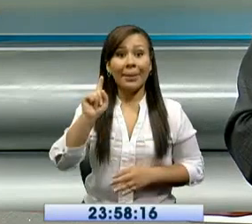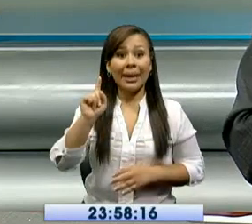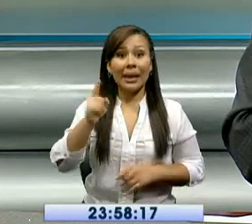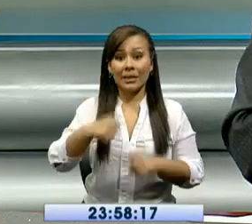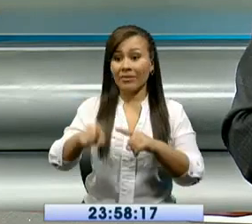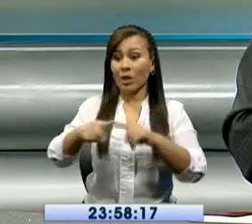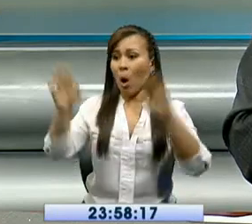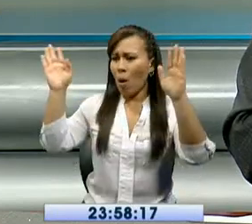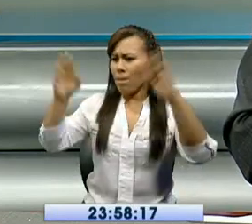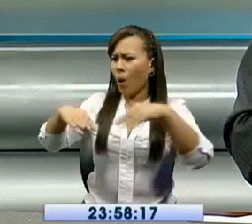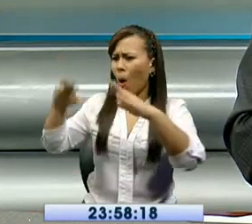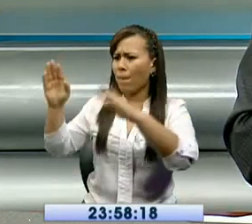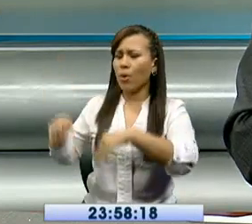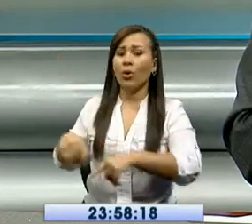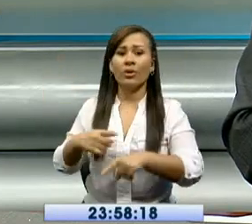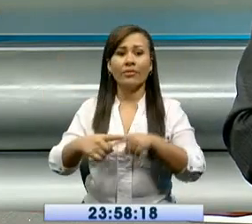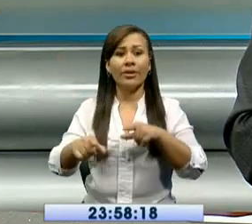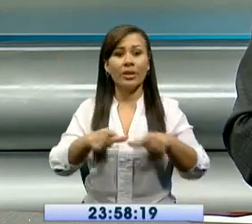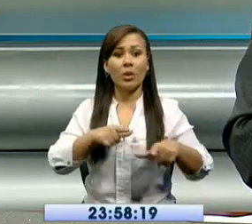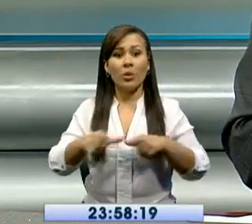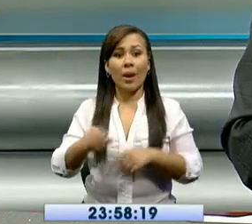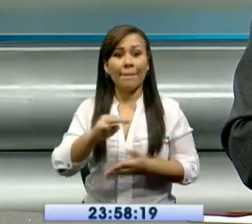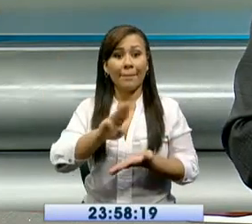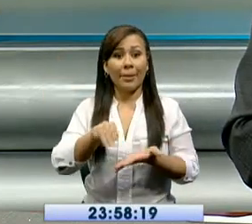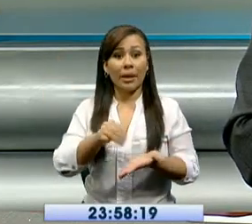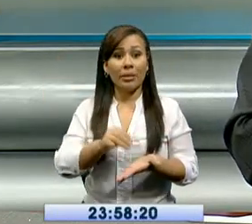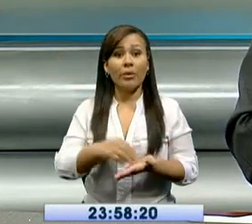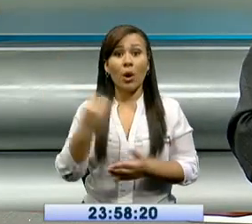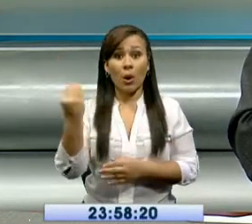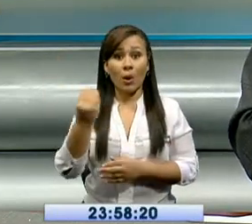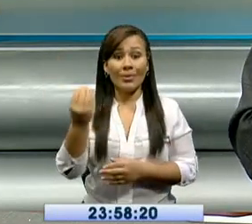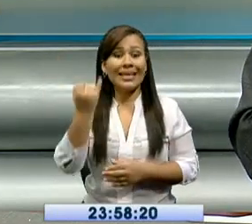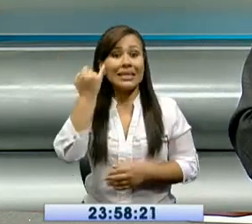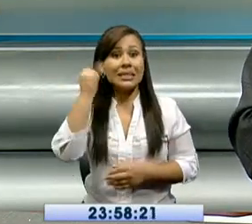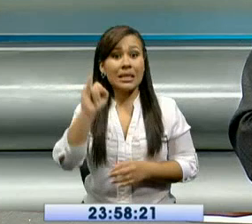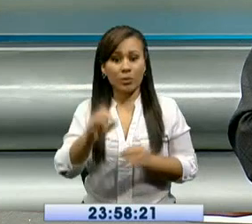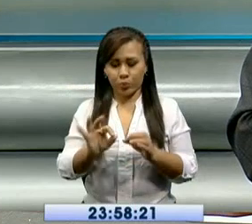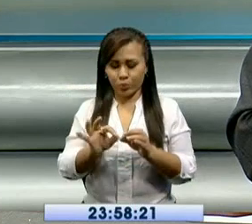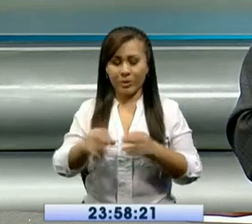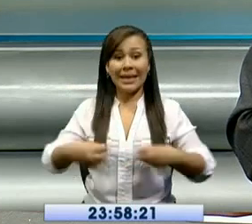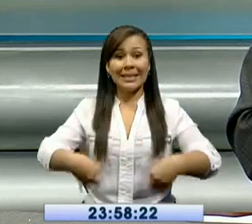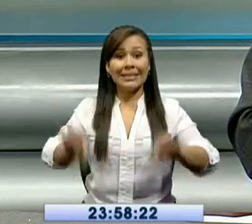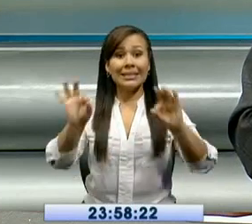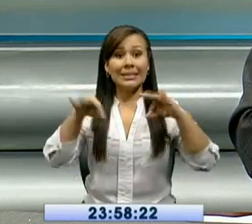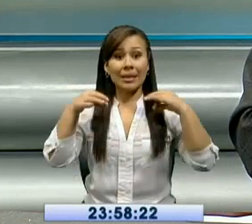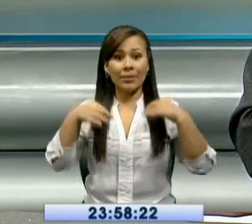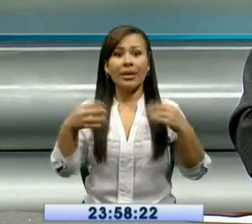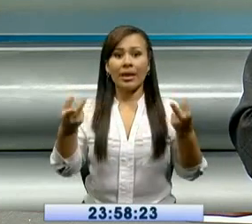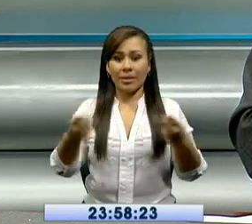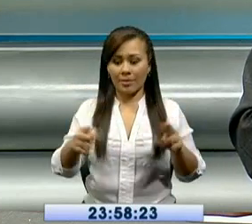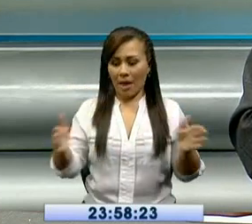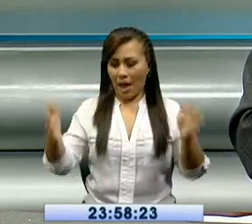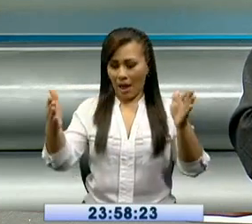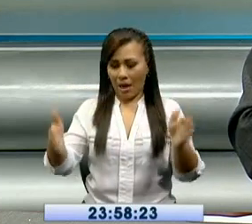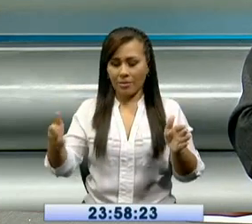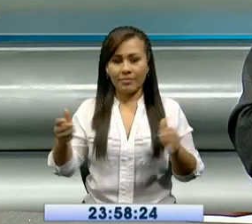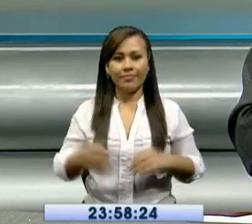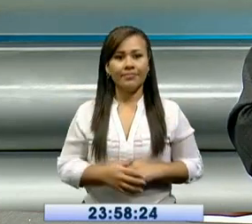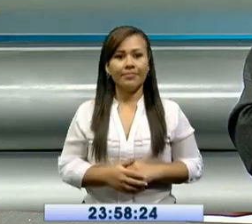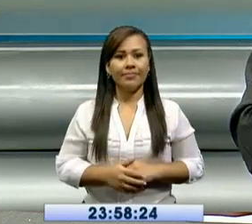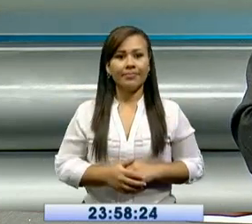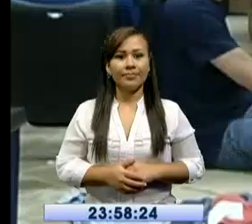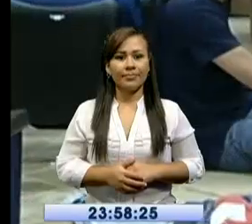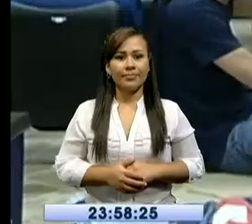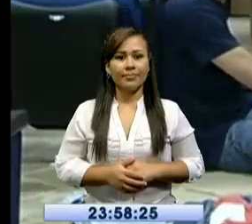zonas de la provincia de Manabí. Los jóvenes se dedican a la elaboración de sábanas y ataúdes.